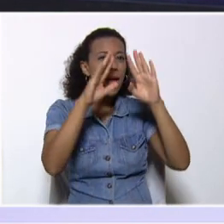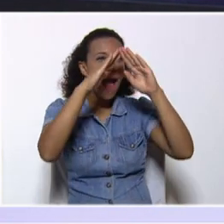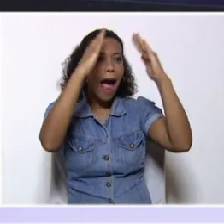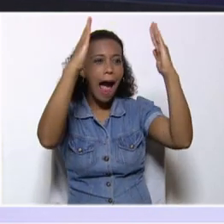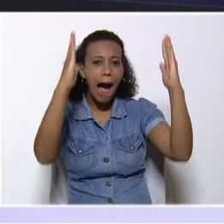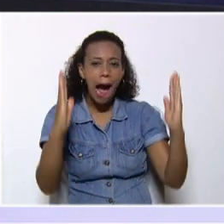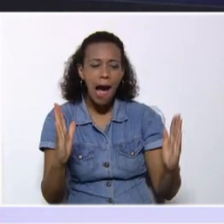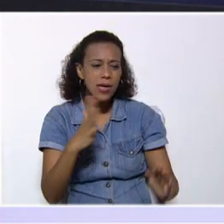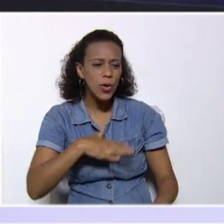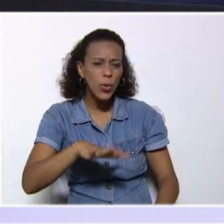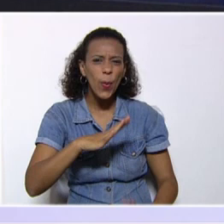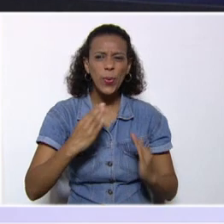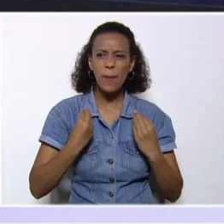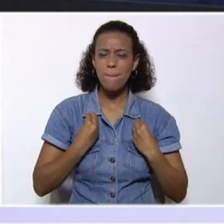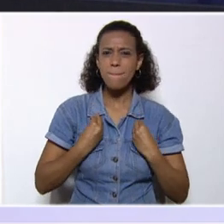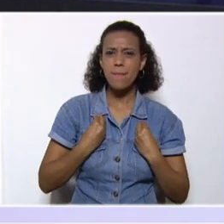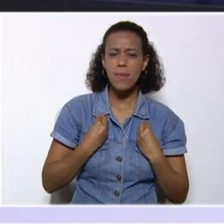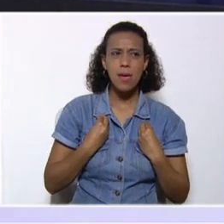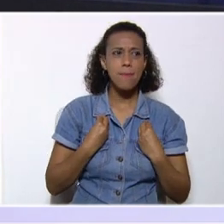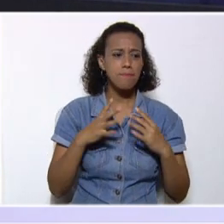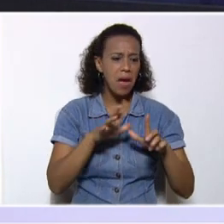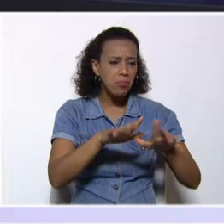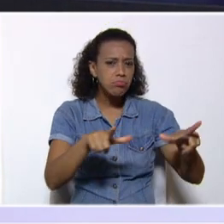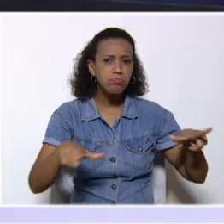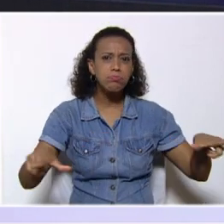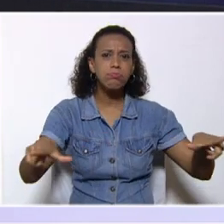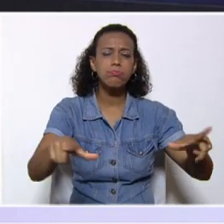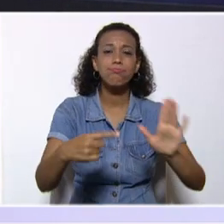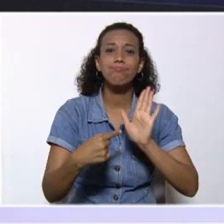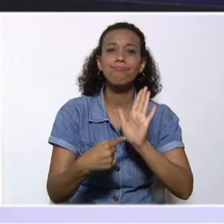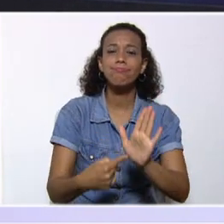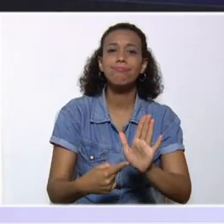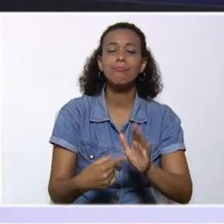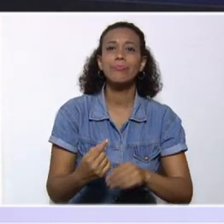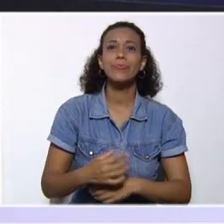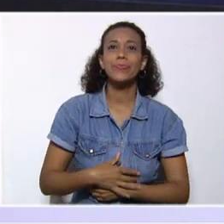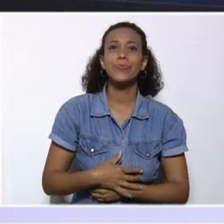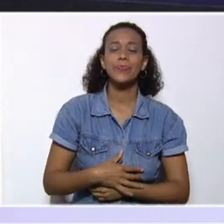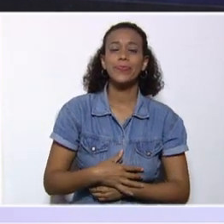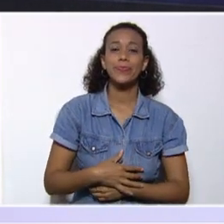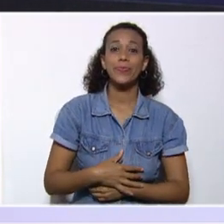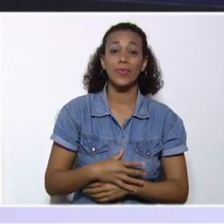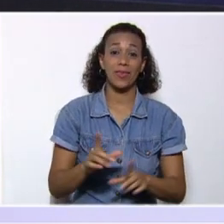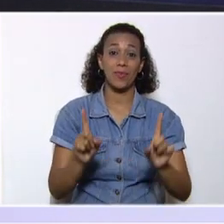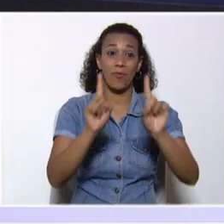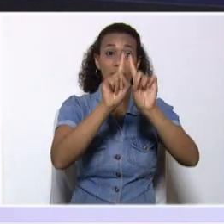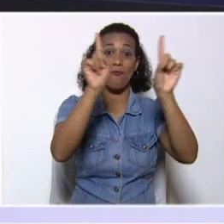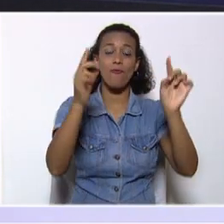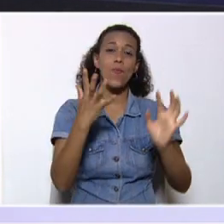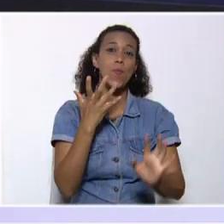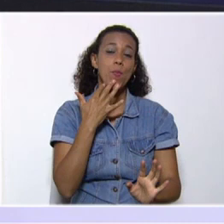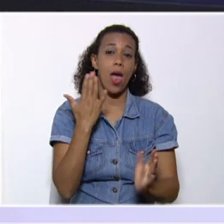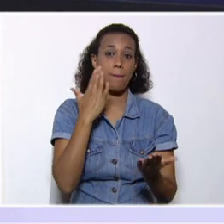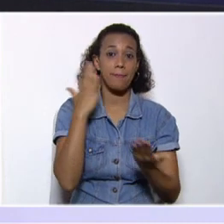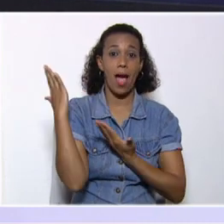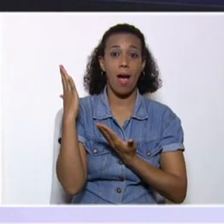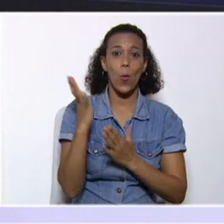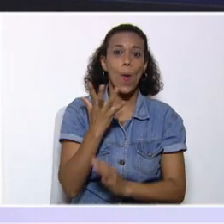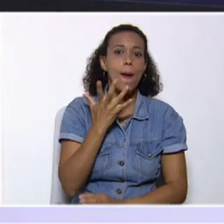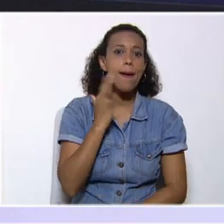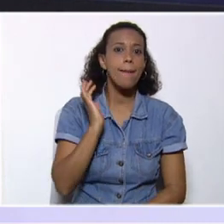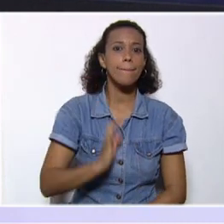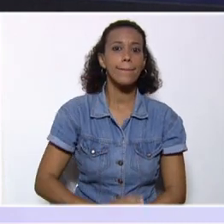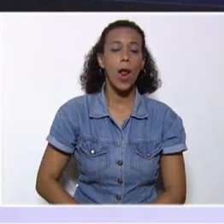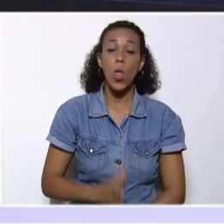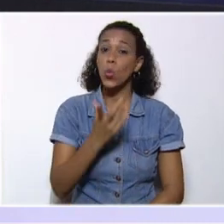conocer dónde viven nuestros niños y niñas, también podemos mostrar esta parte a través de un croquis. Por ejemplo, aquí tenemos uno,